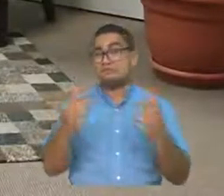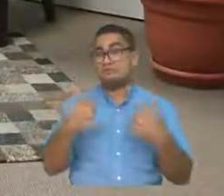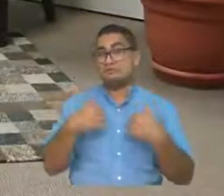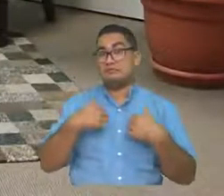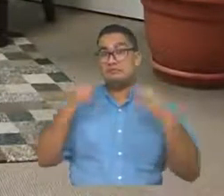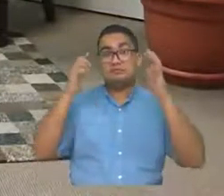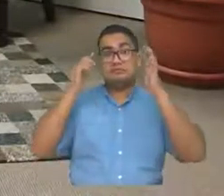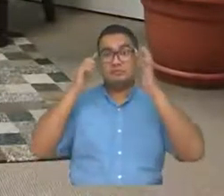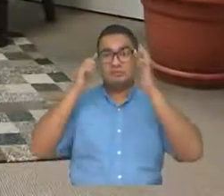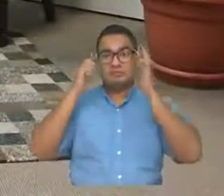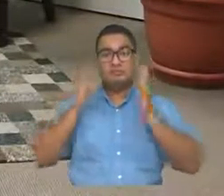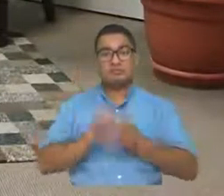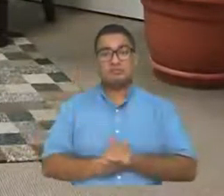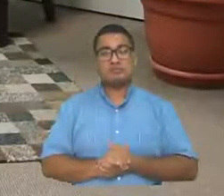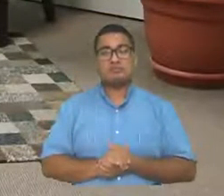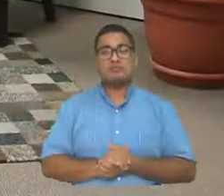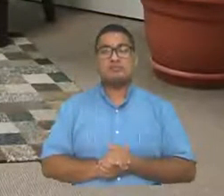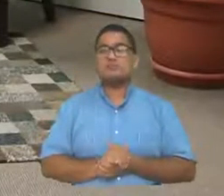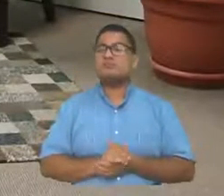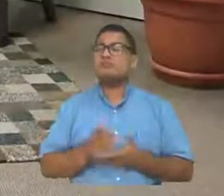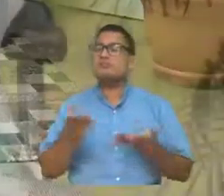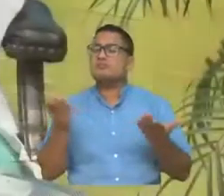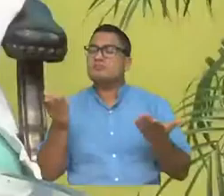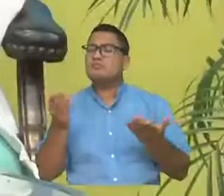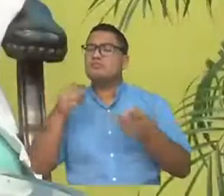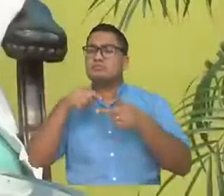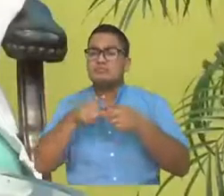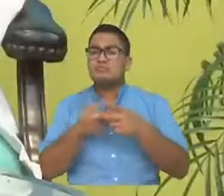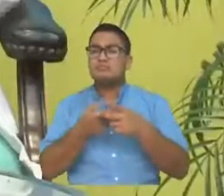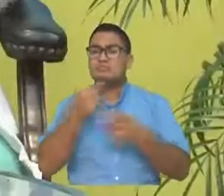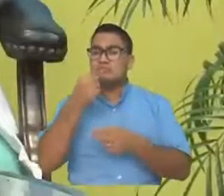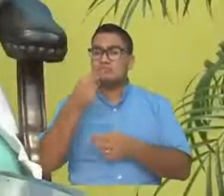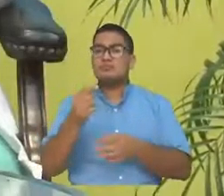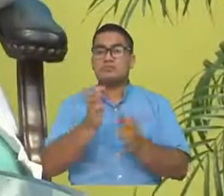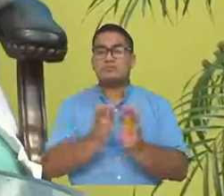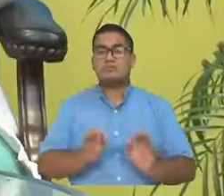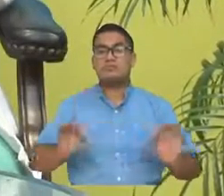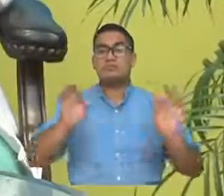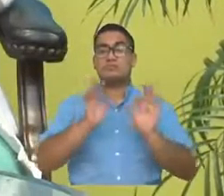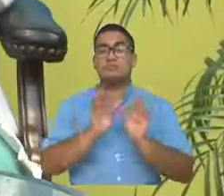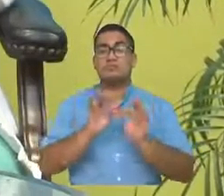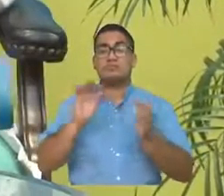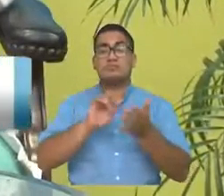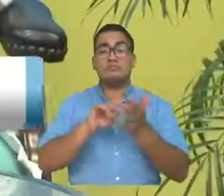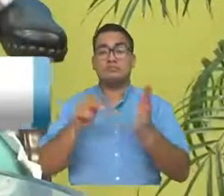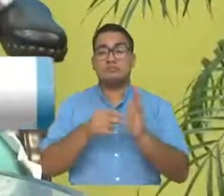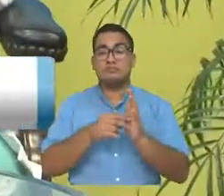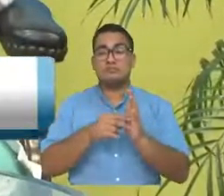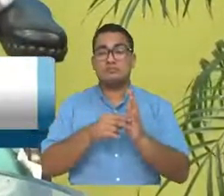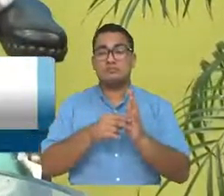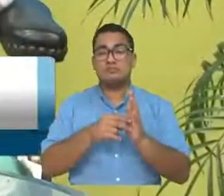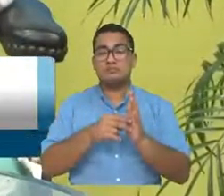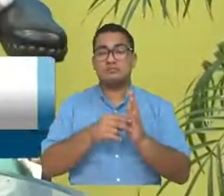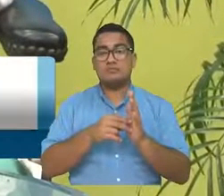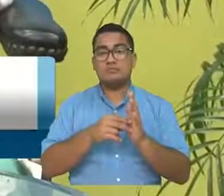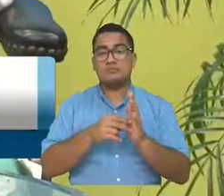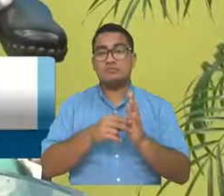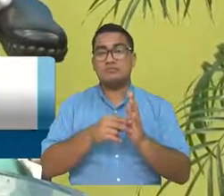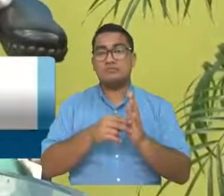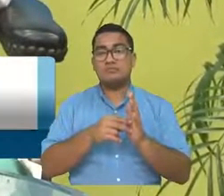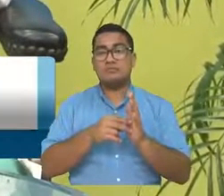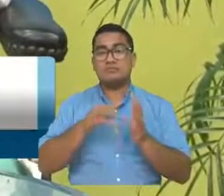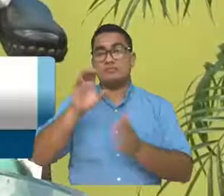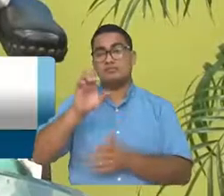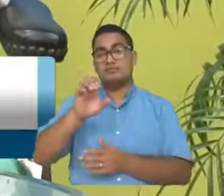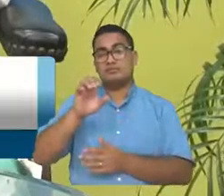pues, que son los más dolorosos, que lleva incluso hasta la muerte. ¿Cómo evitar eso? Pues la transmisión de la enfermedad, sabiendo